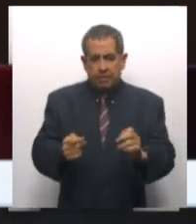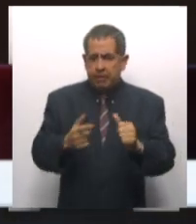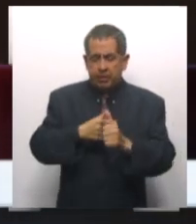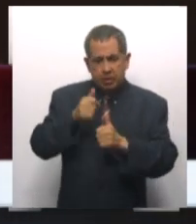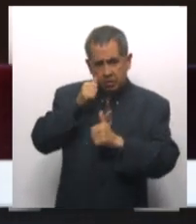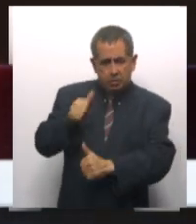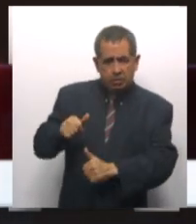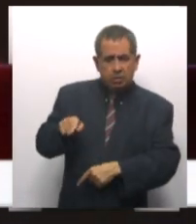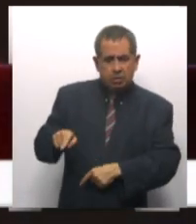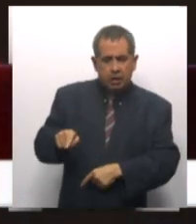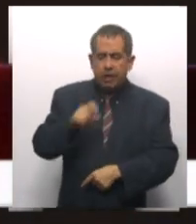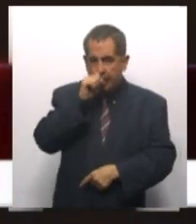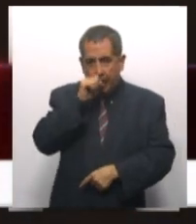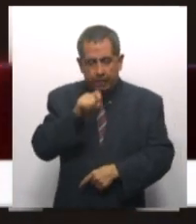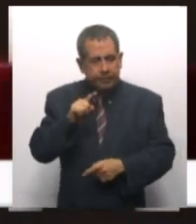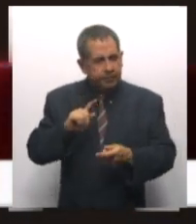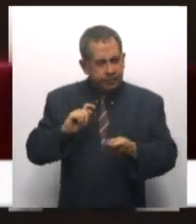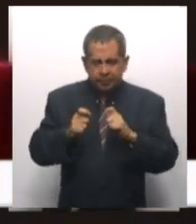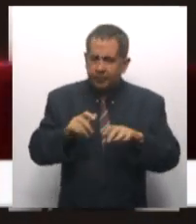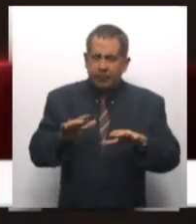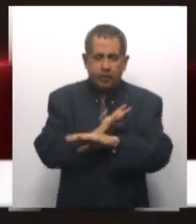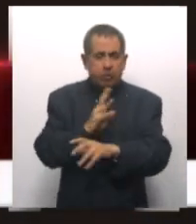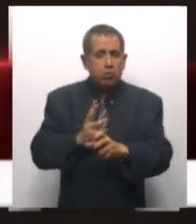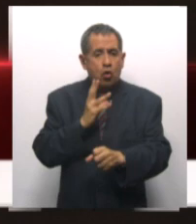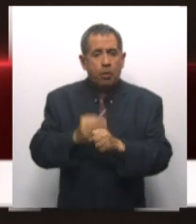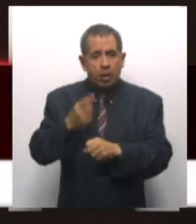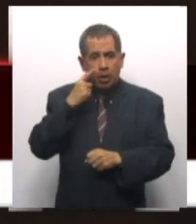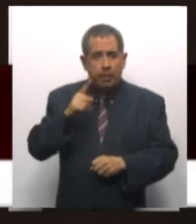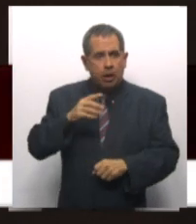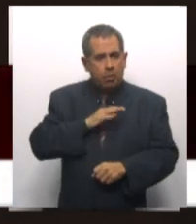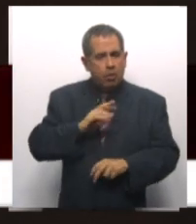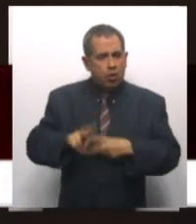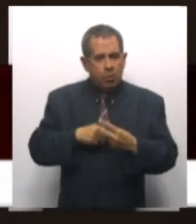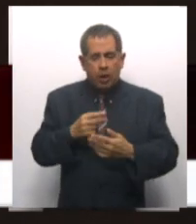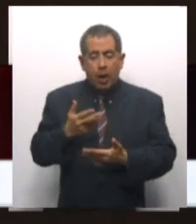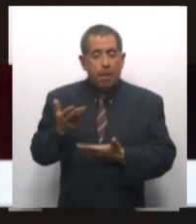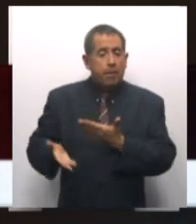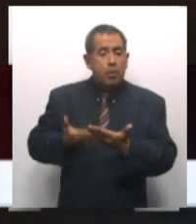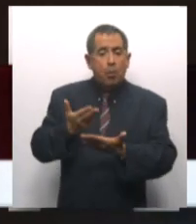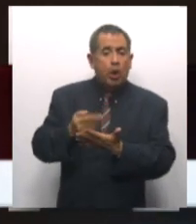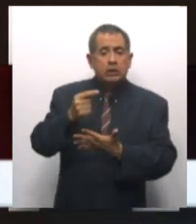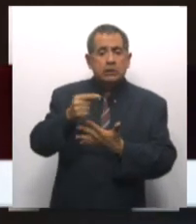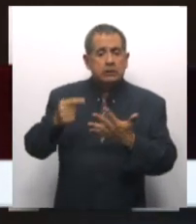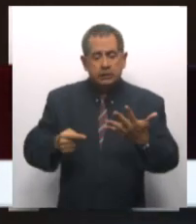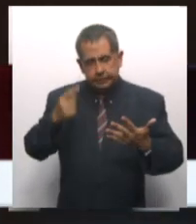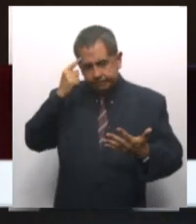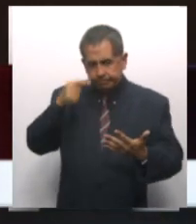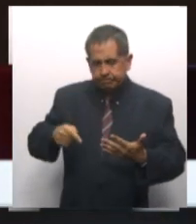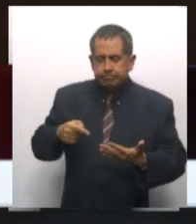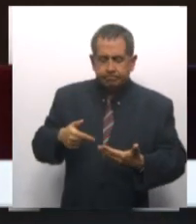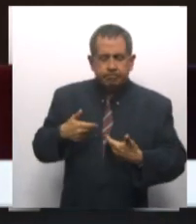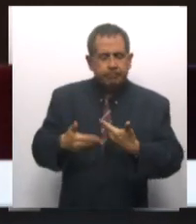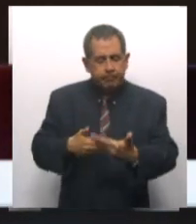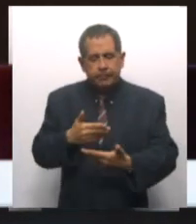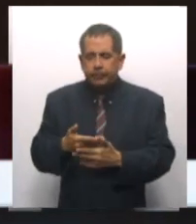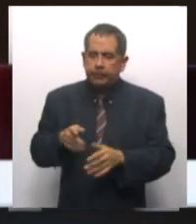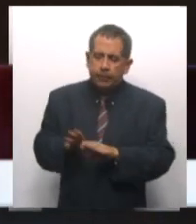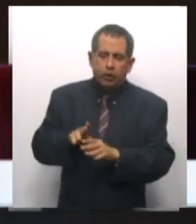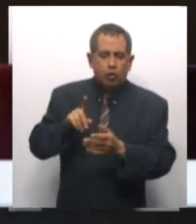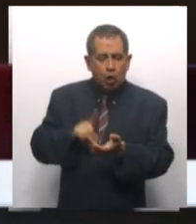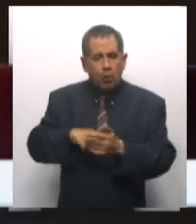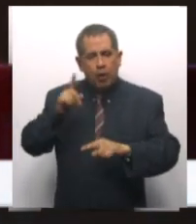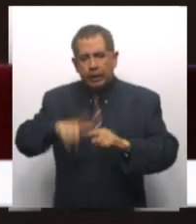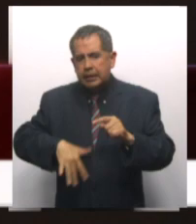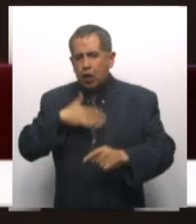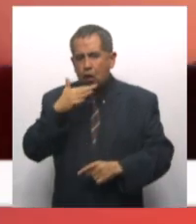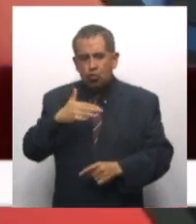una transformación completa a esta que le faculte a realizar los propósitos que pretende desarrollar derivados de sus acciones de combate